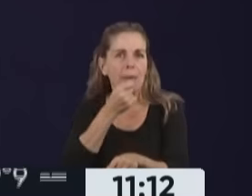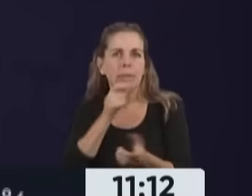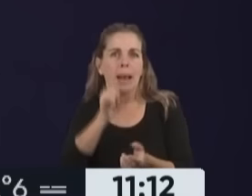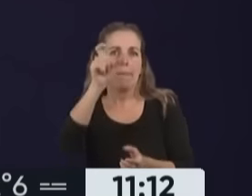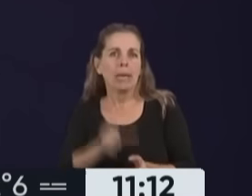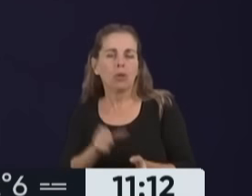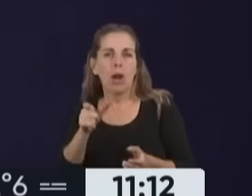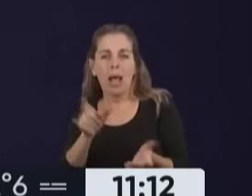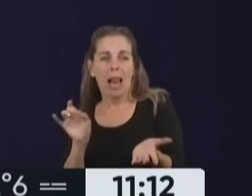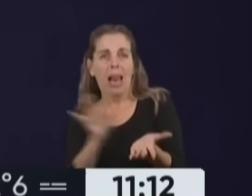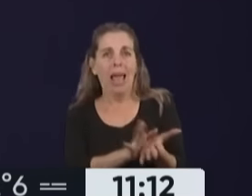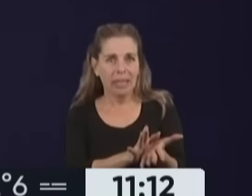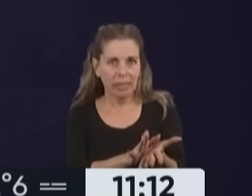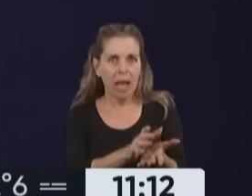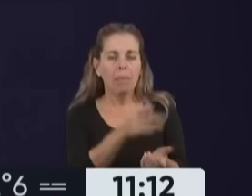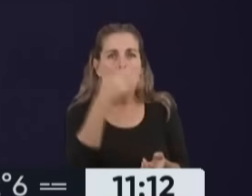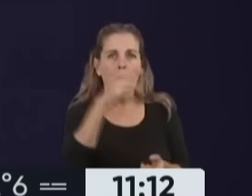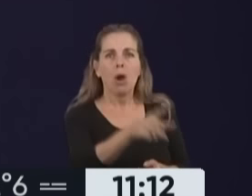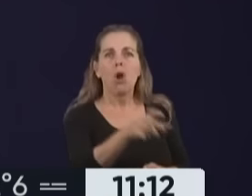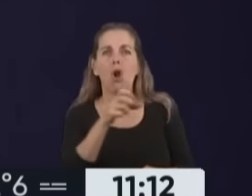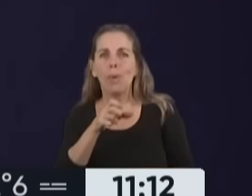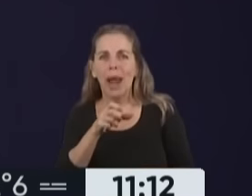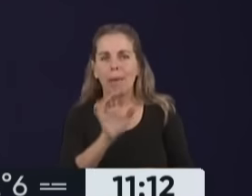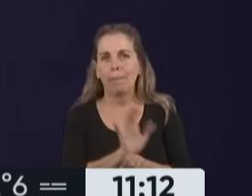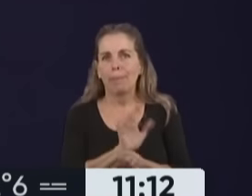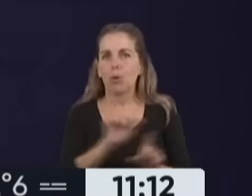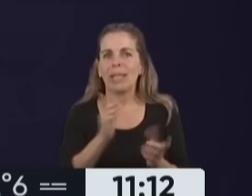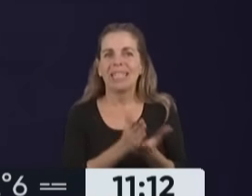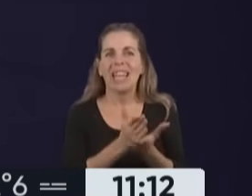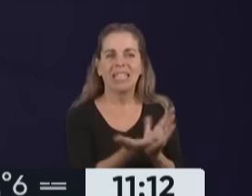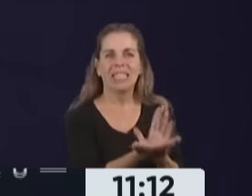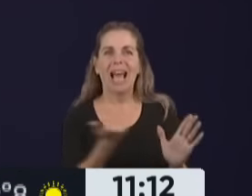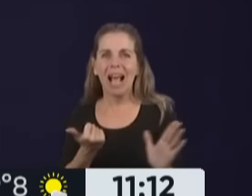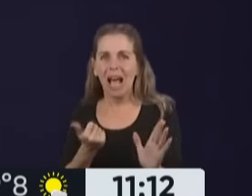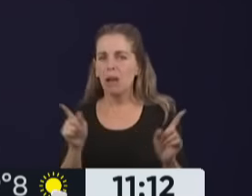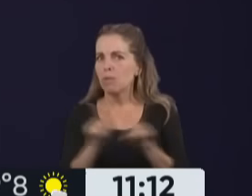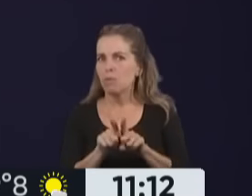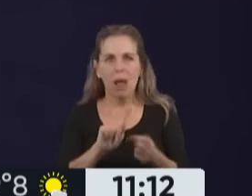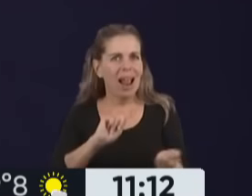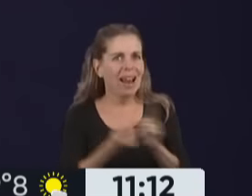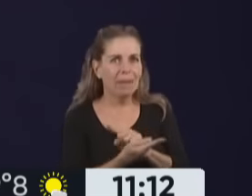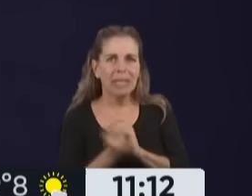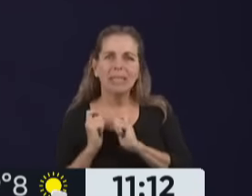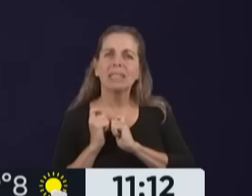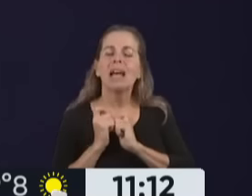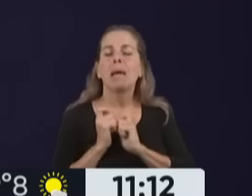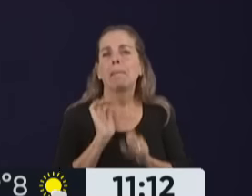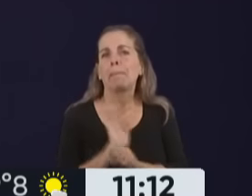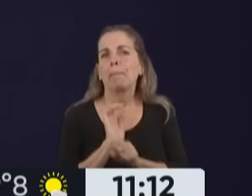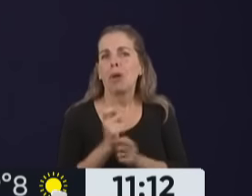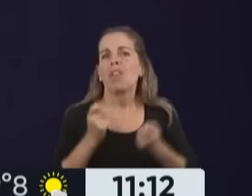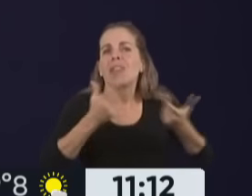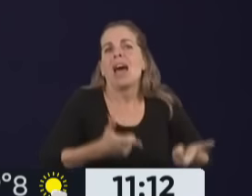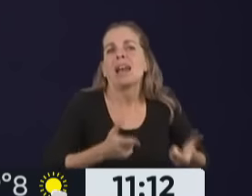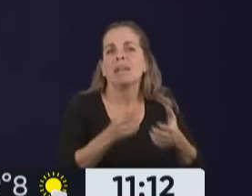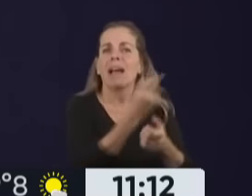esquema, y es simplemente, no es quitarle derechos, sino todo lo contrario, es devolverle devolverle libertades, en